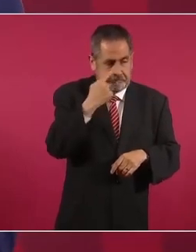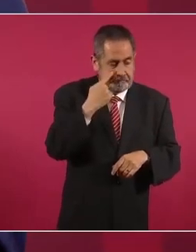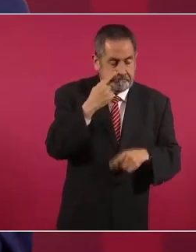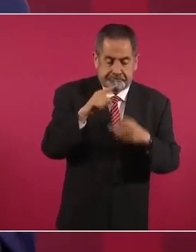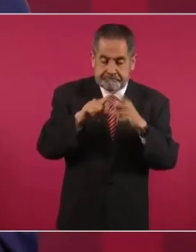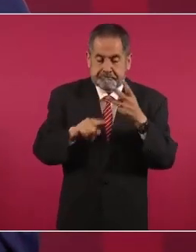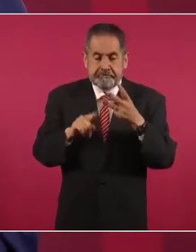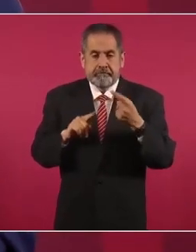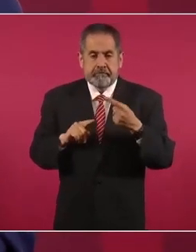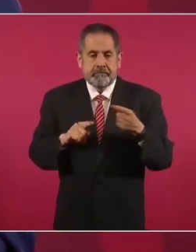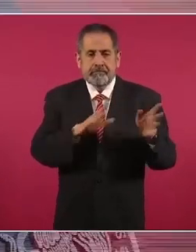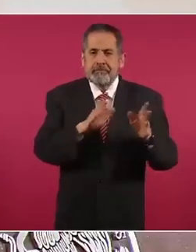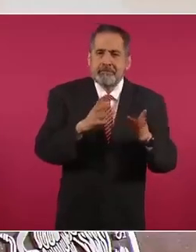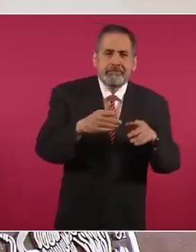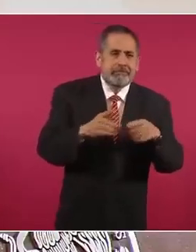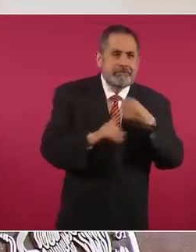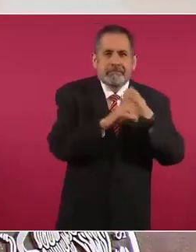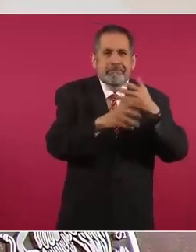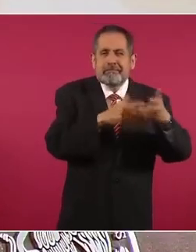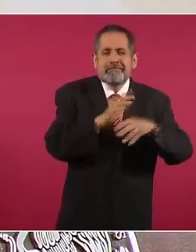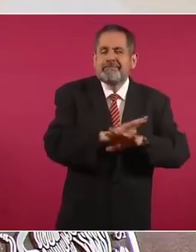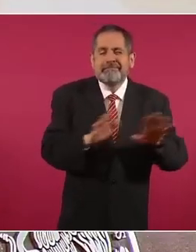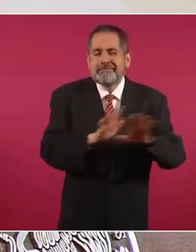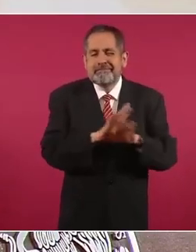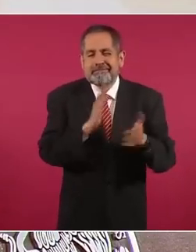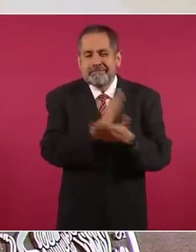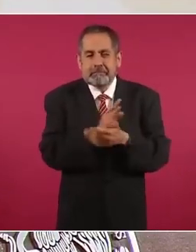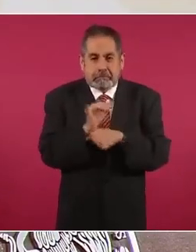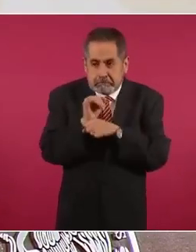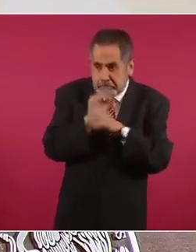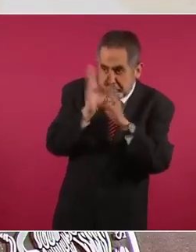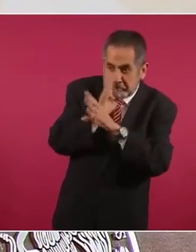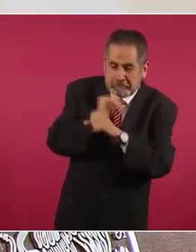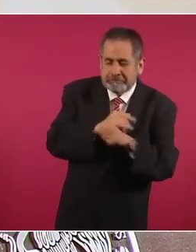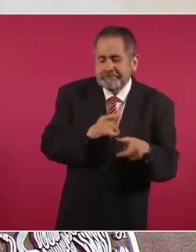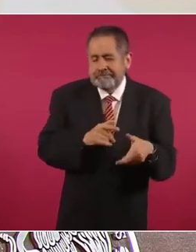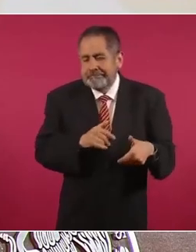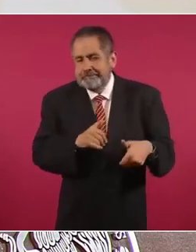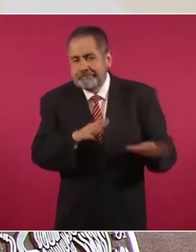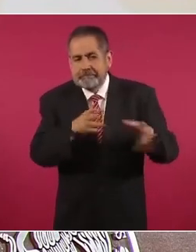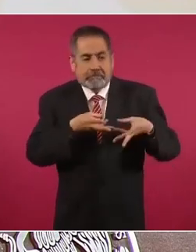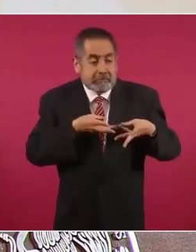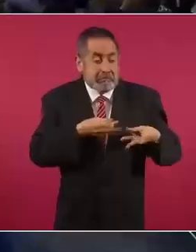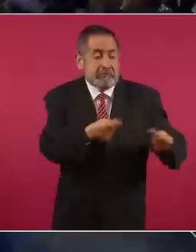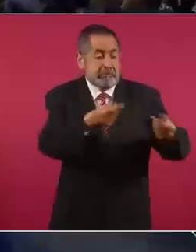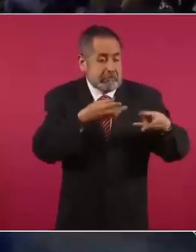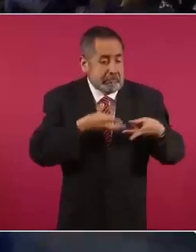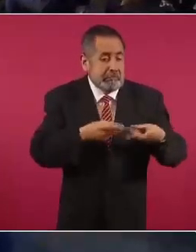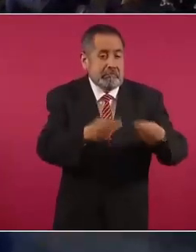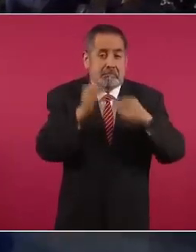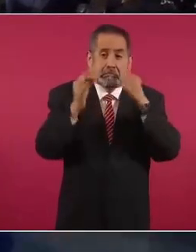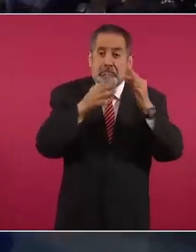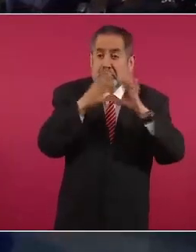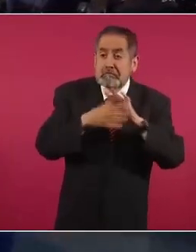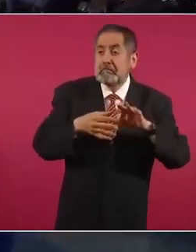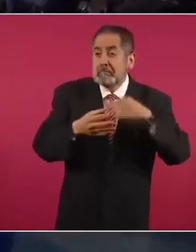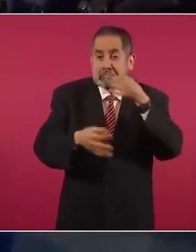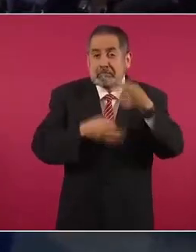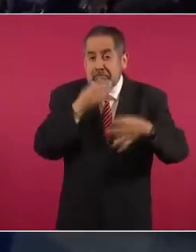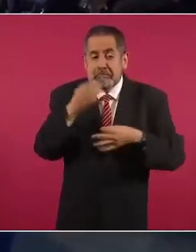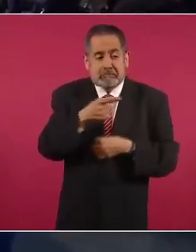¿sí? Para que ya dejen de estar espiando y gastando dinero con publicistas y